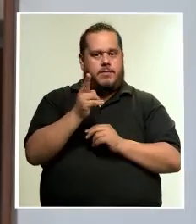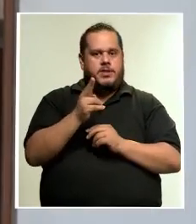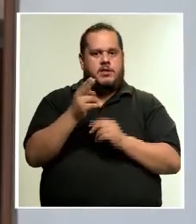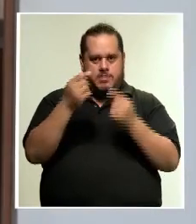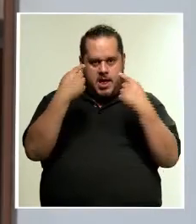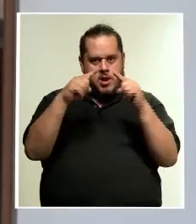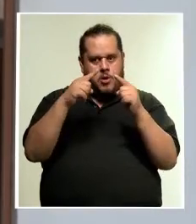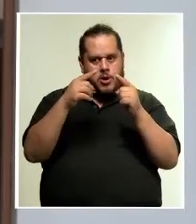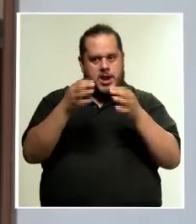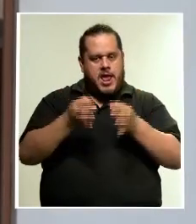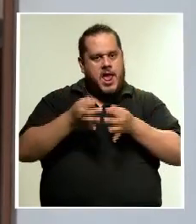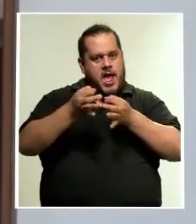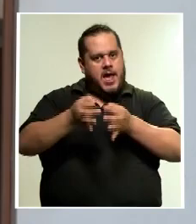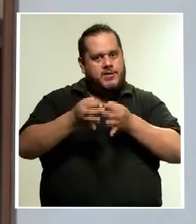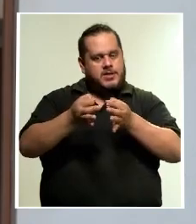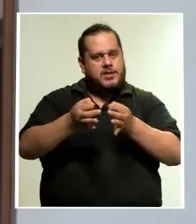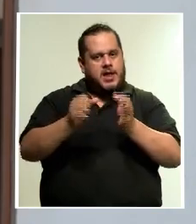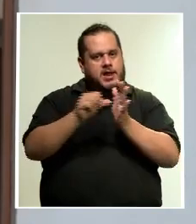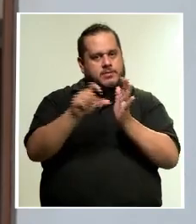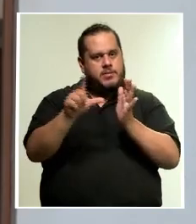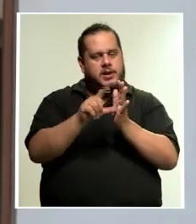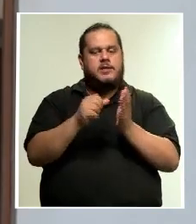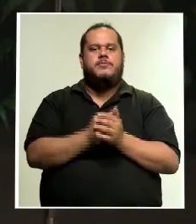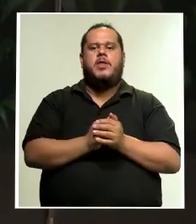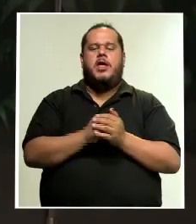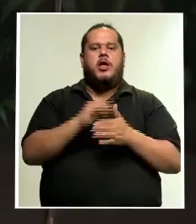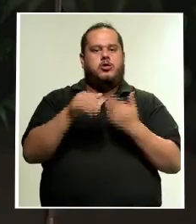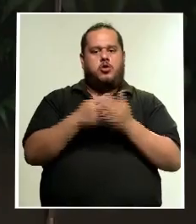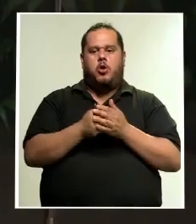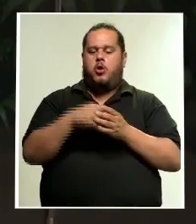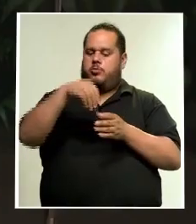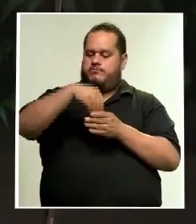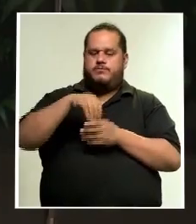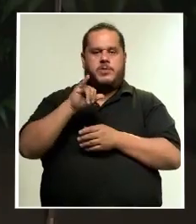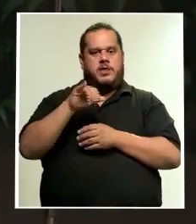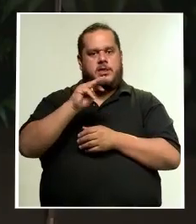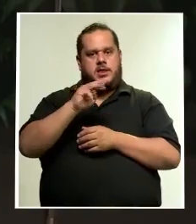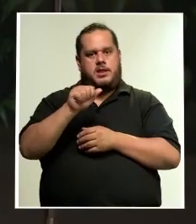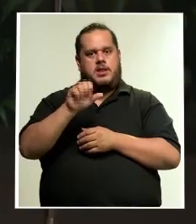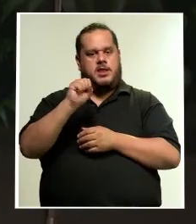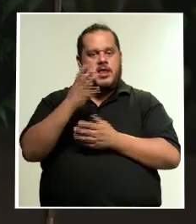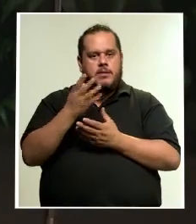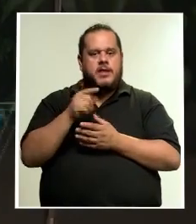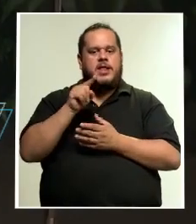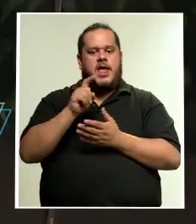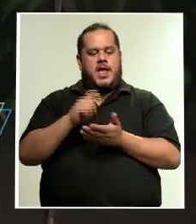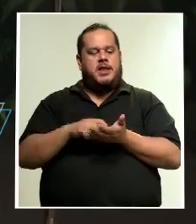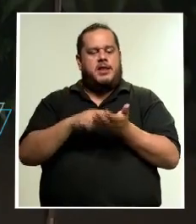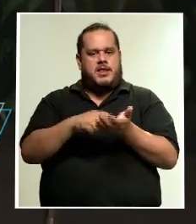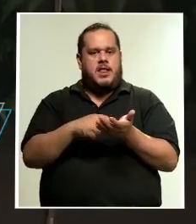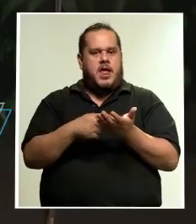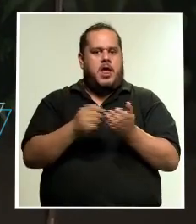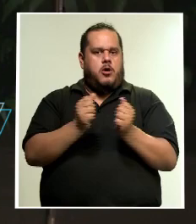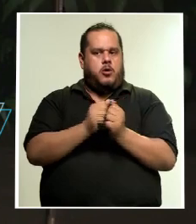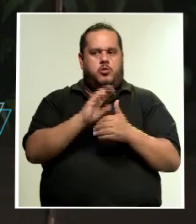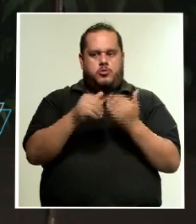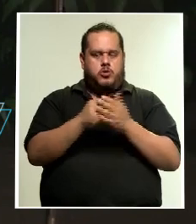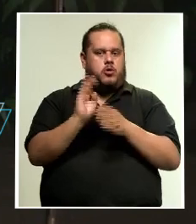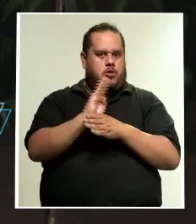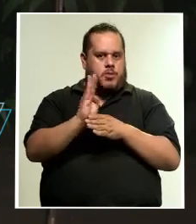en el Congreso. La solicitud se hace en el IMAS, mantiene el fideicomiso con las instancias que yo les